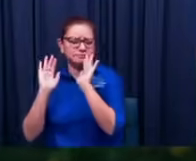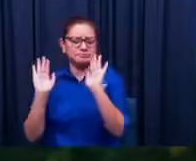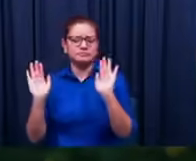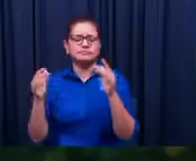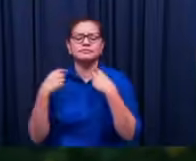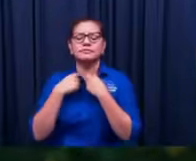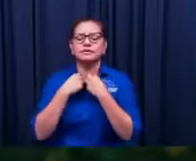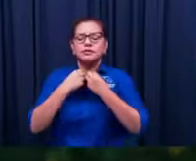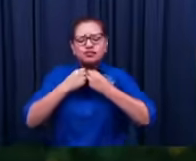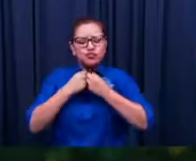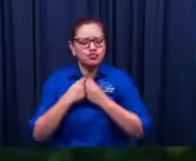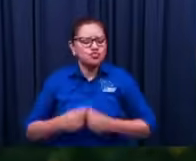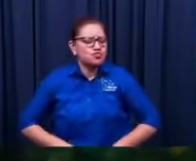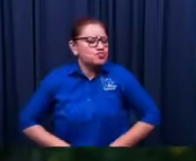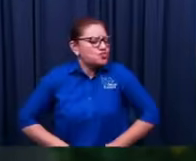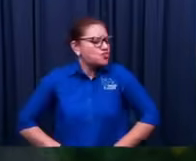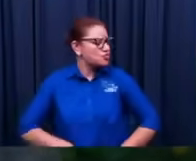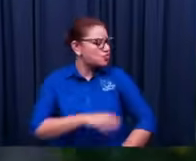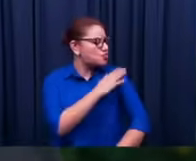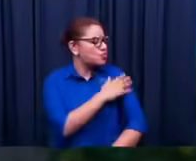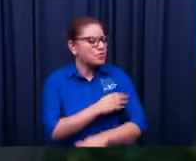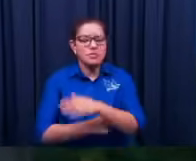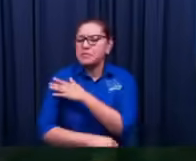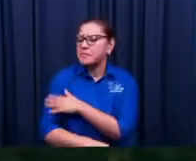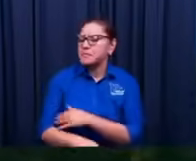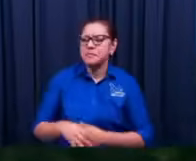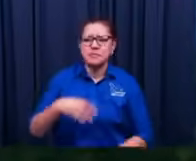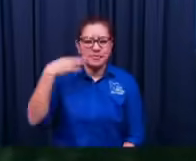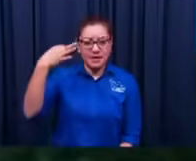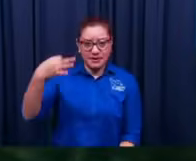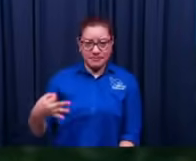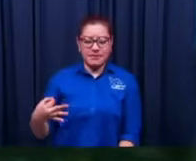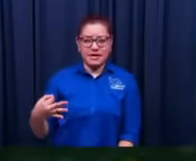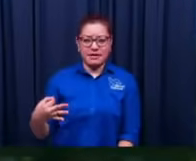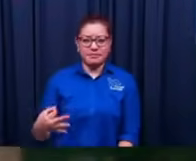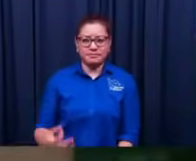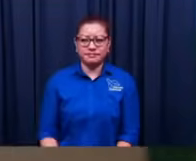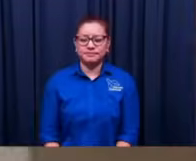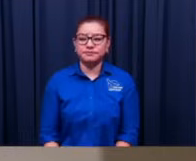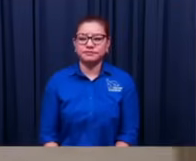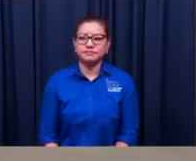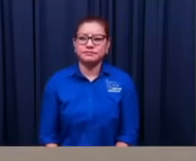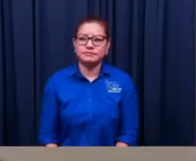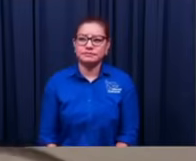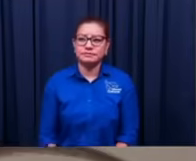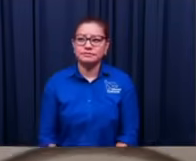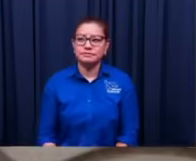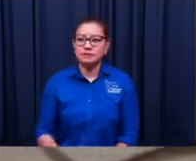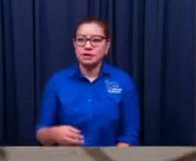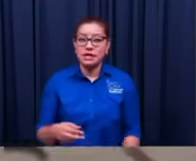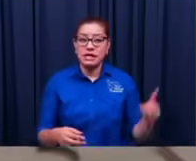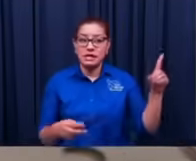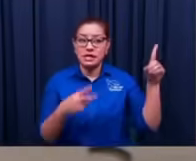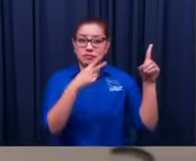bien vestidita, ¿eh? Su pantalón, todo bien vestidita. Y él vio